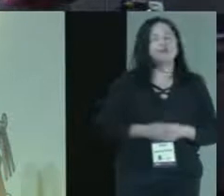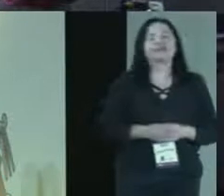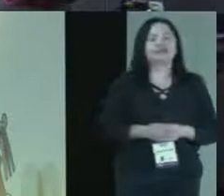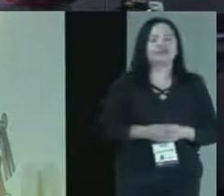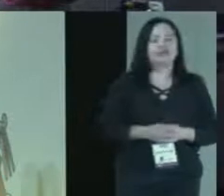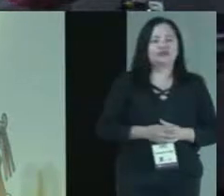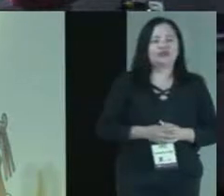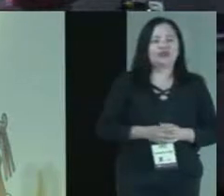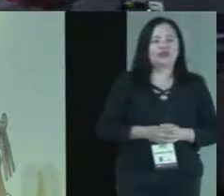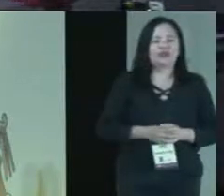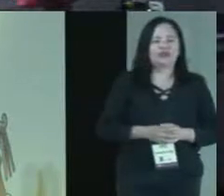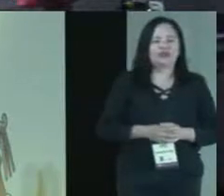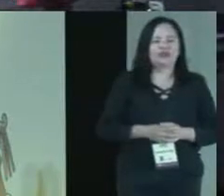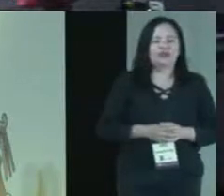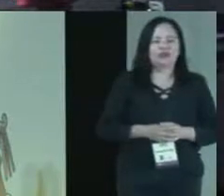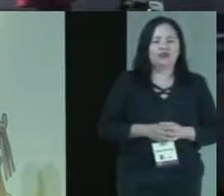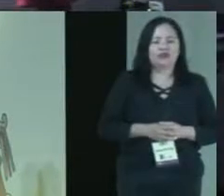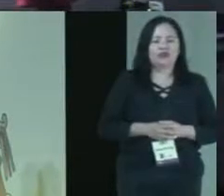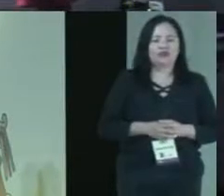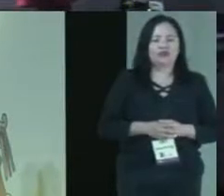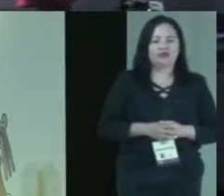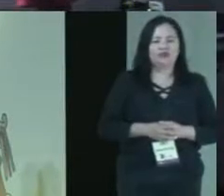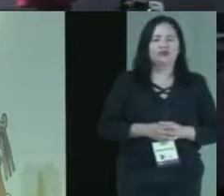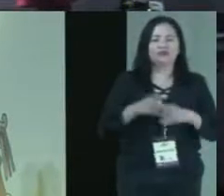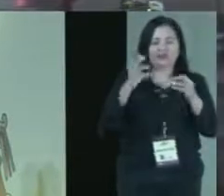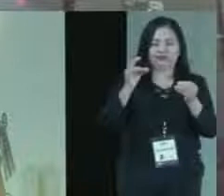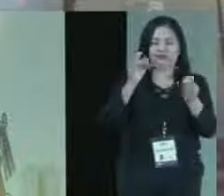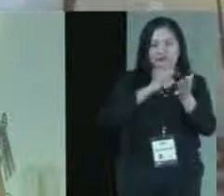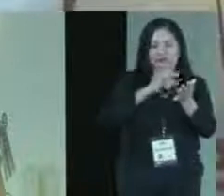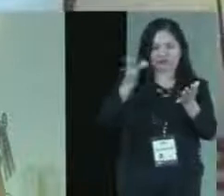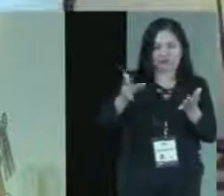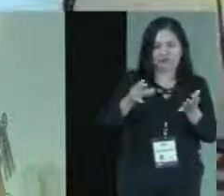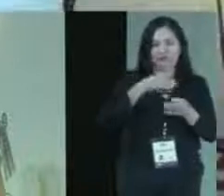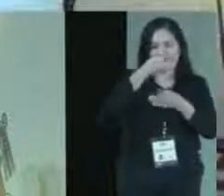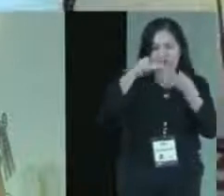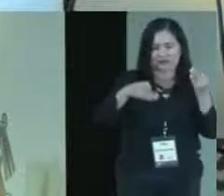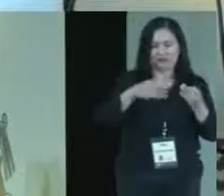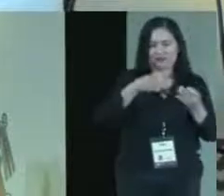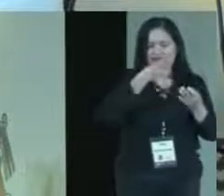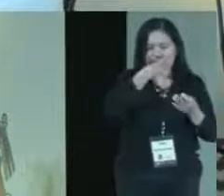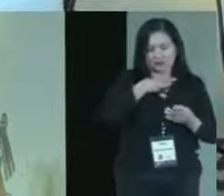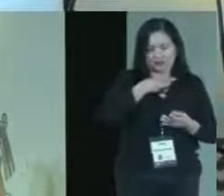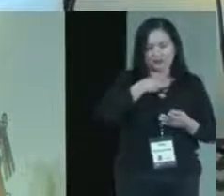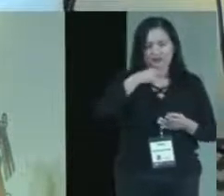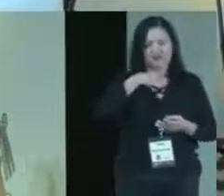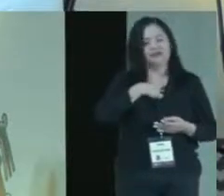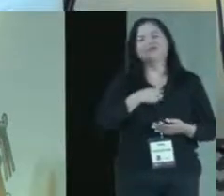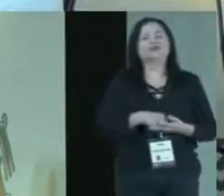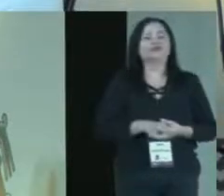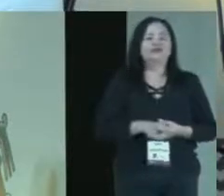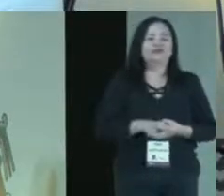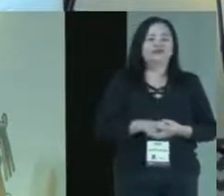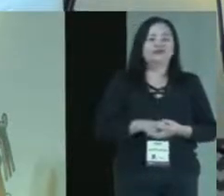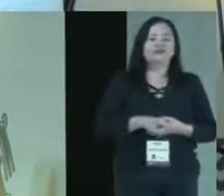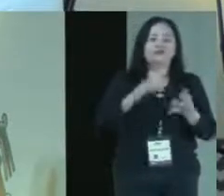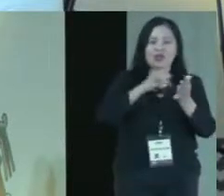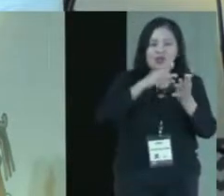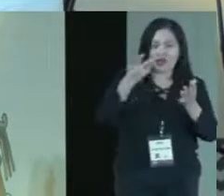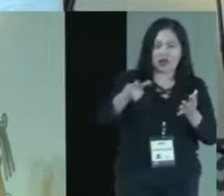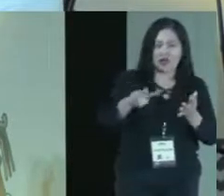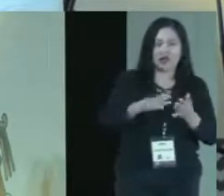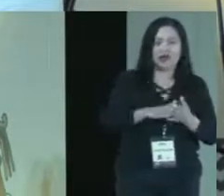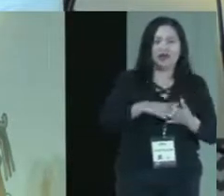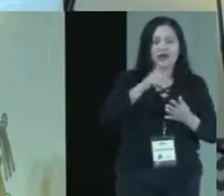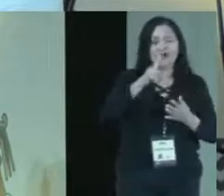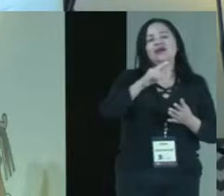Bueno, gracias, Paco, por tus palabras introductorias. Gracias a tu casa editorial por